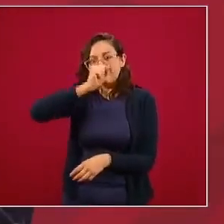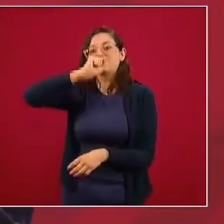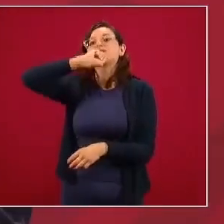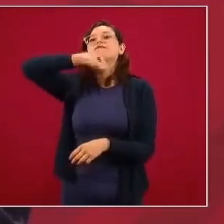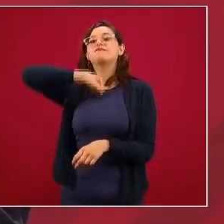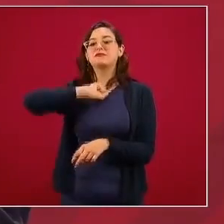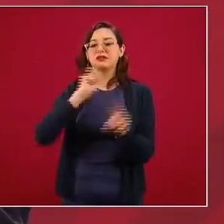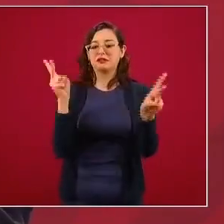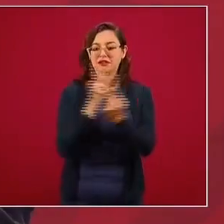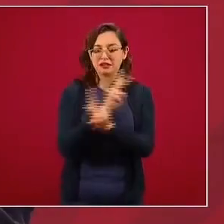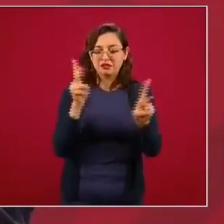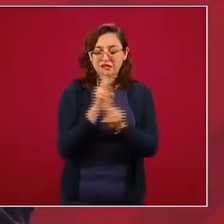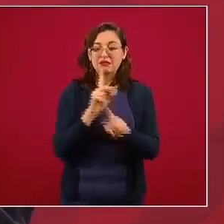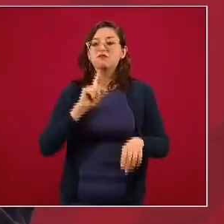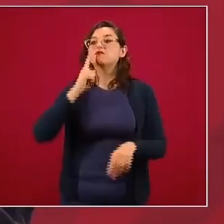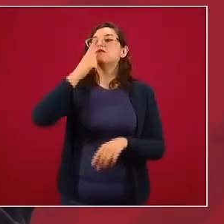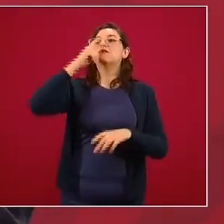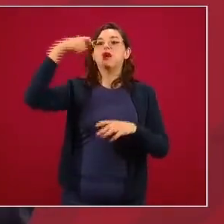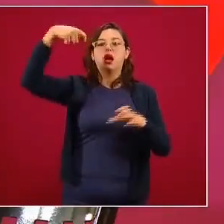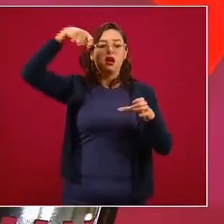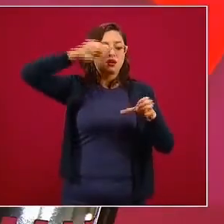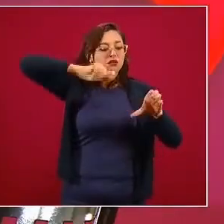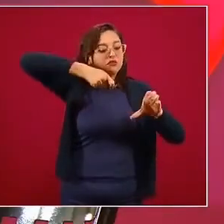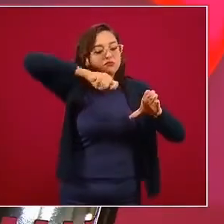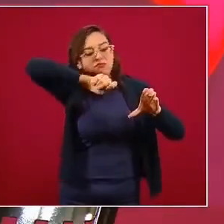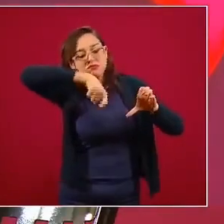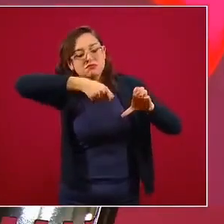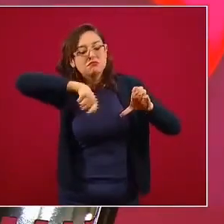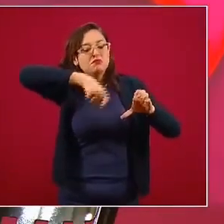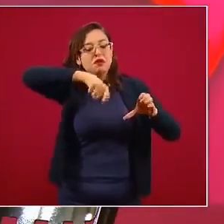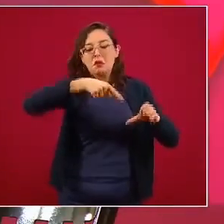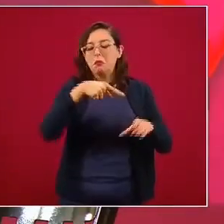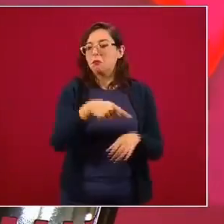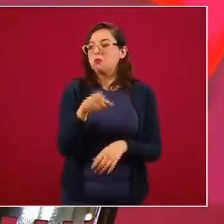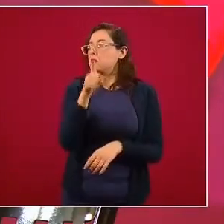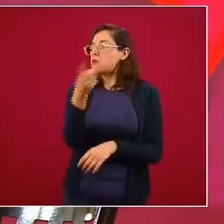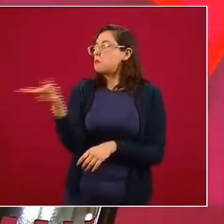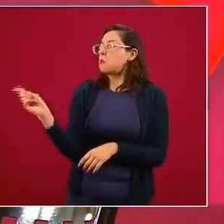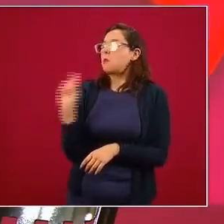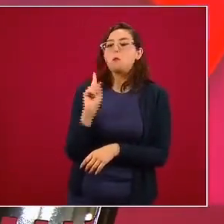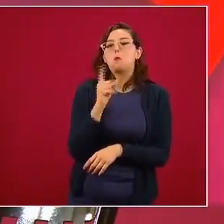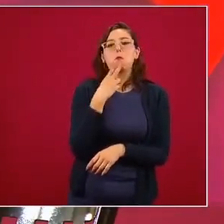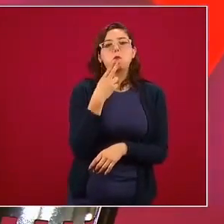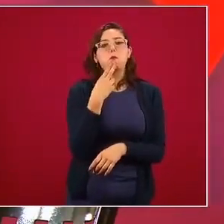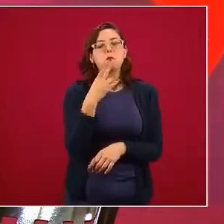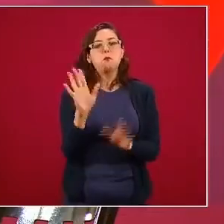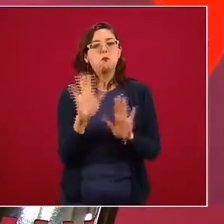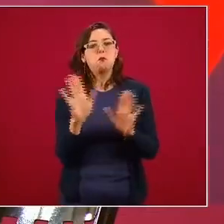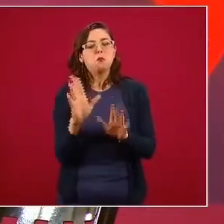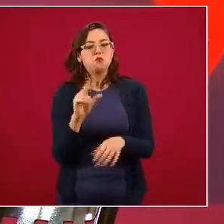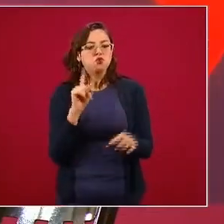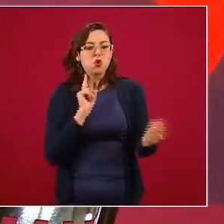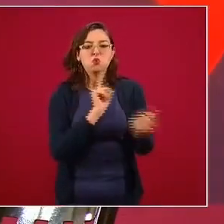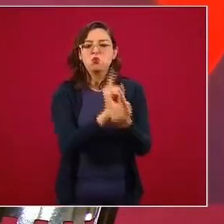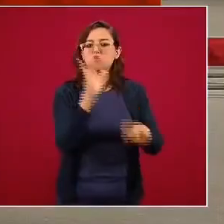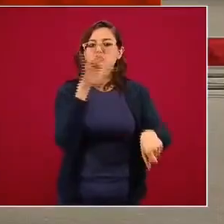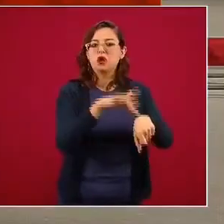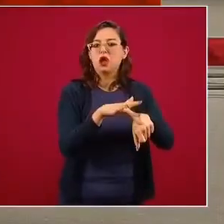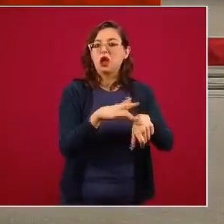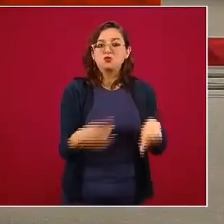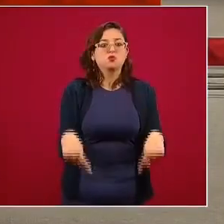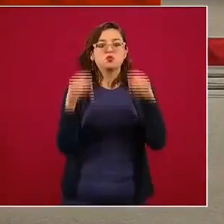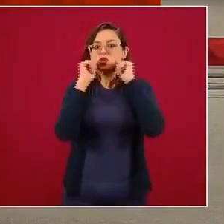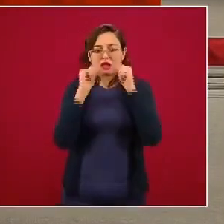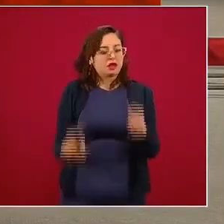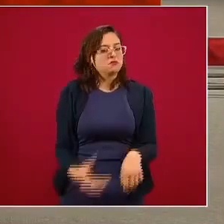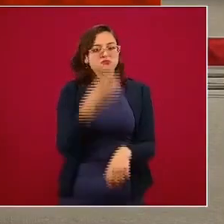contención, deberían usarlos. Y entonces hubo un desbalance porque minuto tras minuto se acabaron